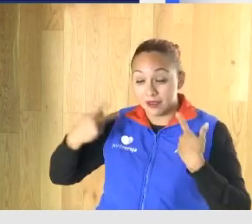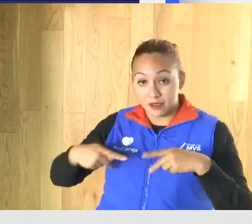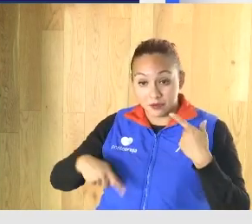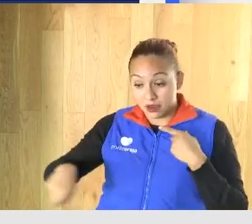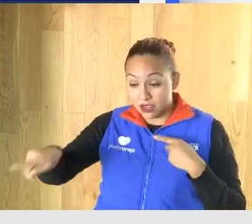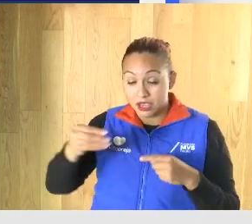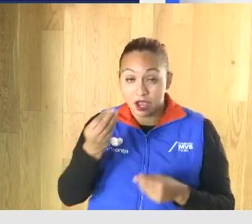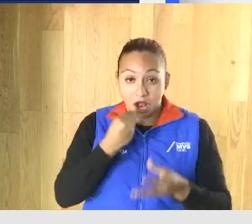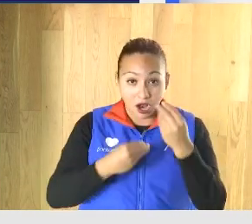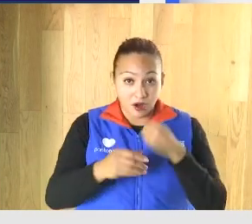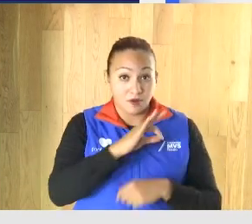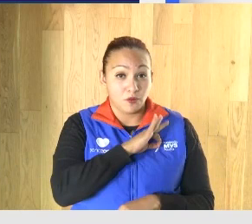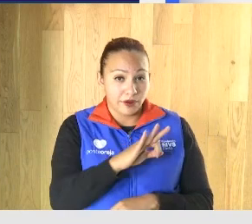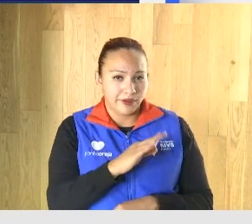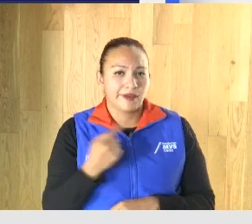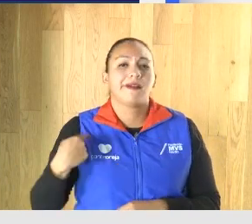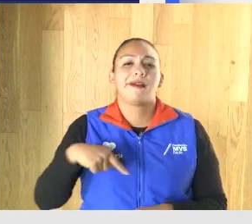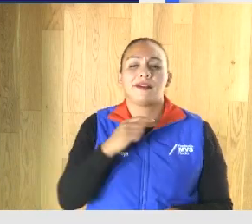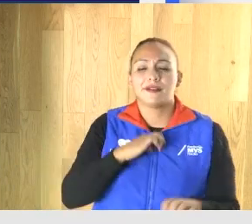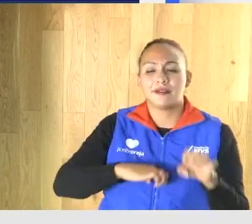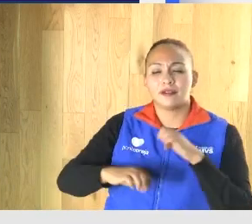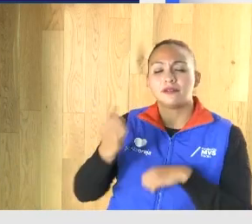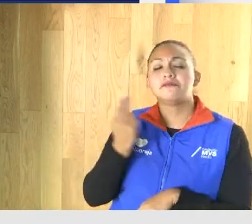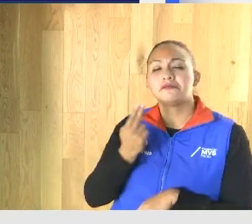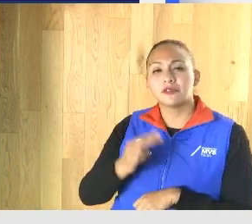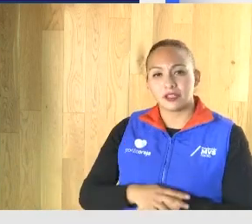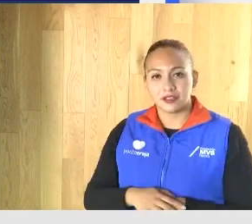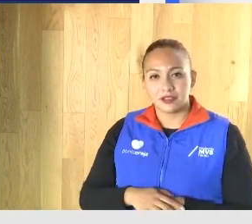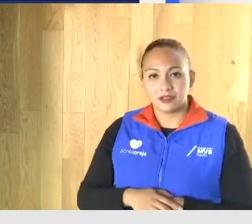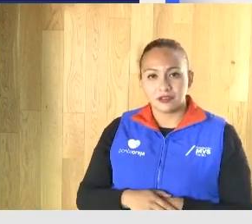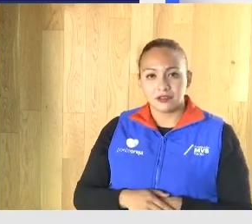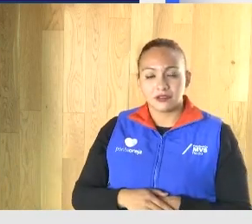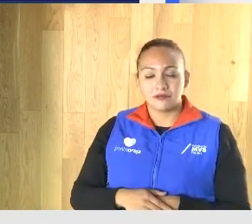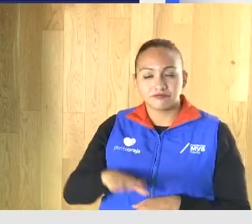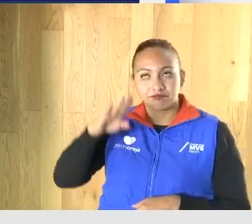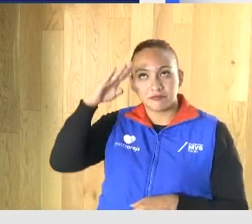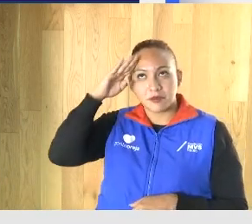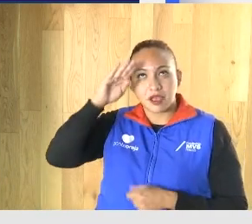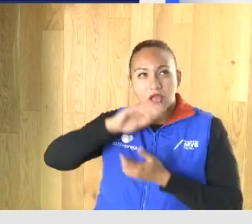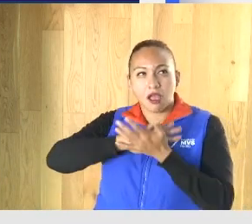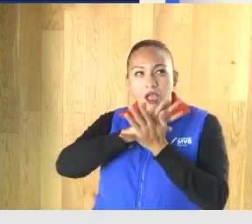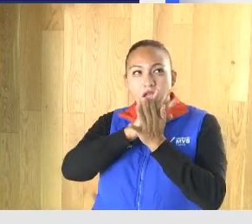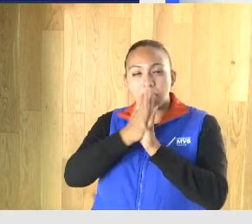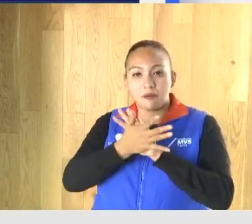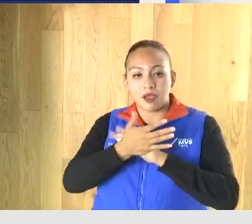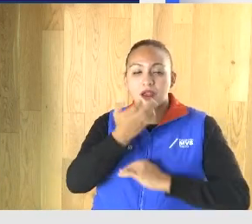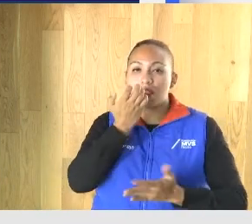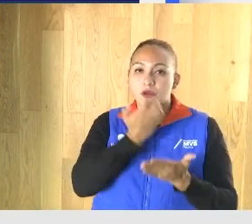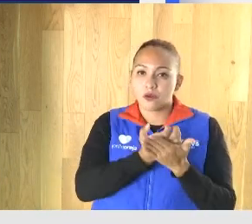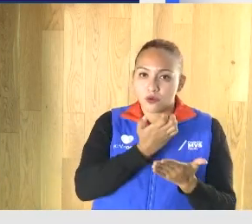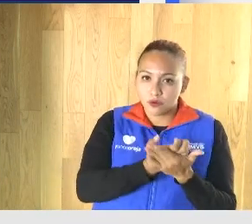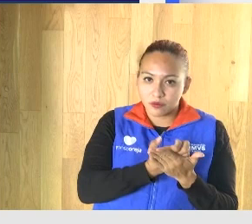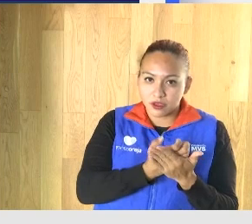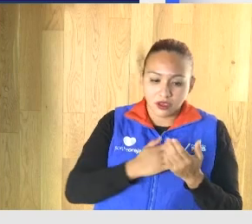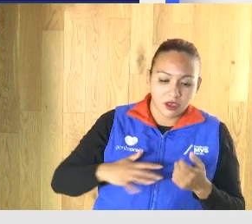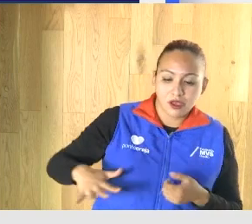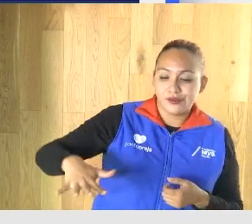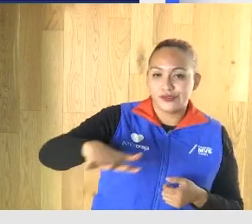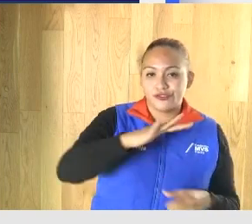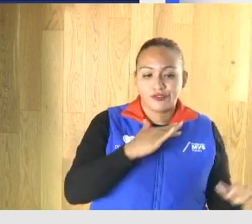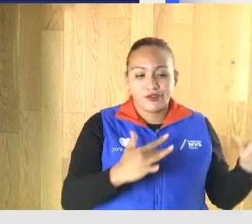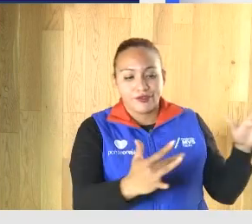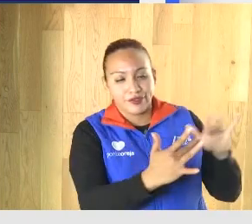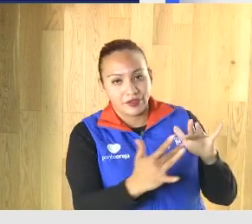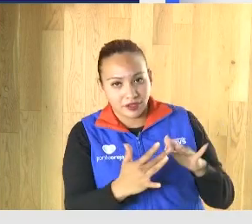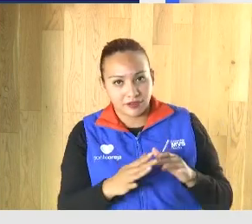límites planetarios, necesitamos transformar significativamente nuestras empresas, nuestras economías y nuestras sociedades. El